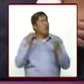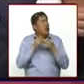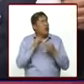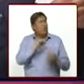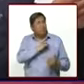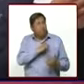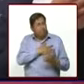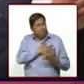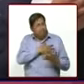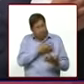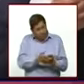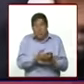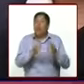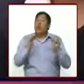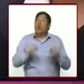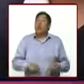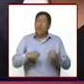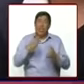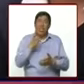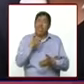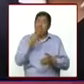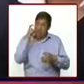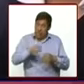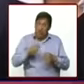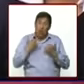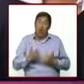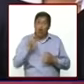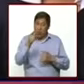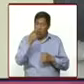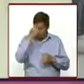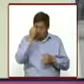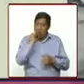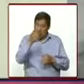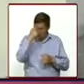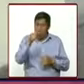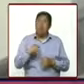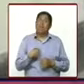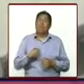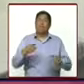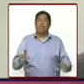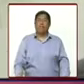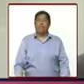empatía y poder dar para lo que necesitan. Hoy por ti, mañana por mí, dicen, ¿no?